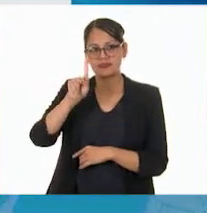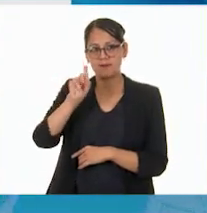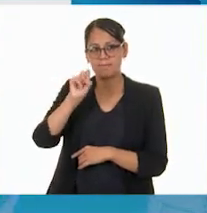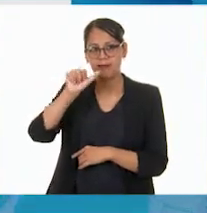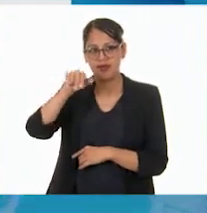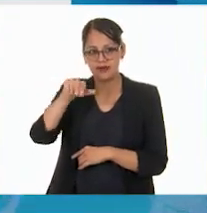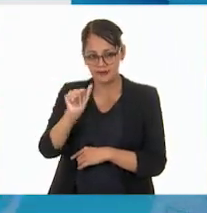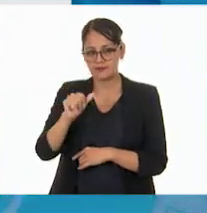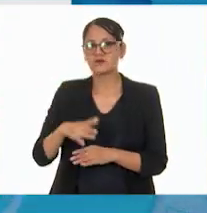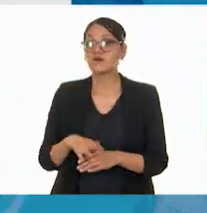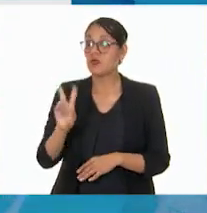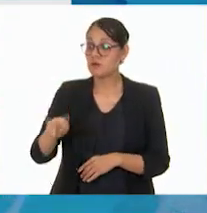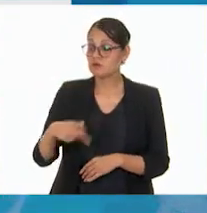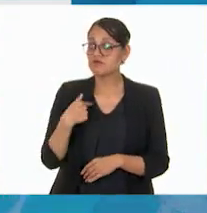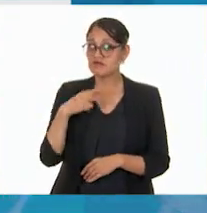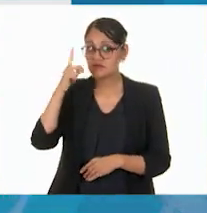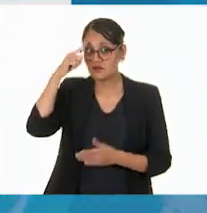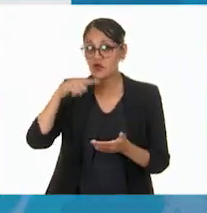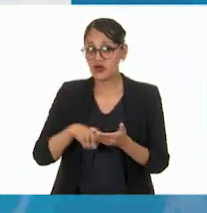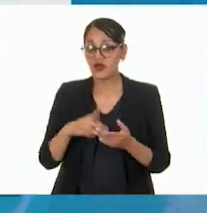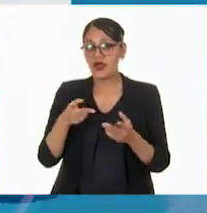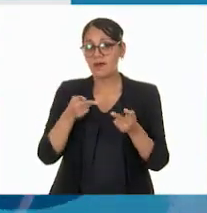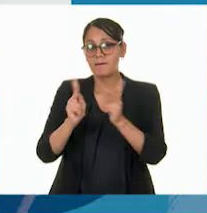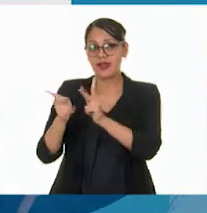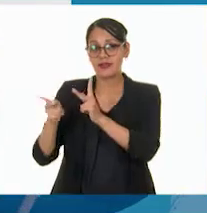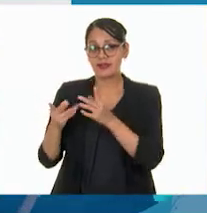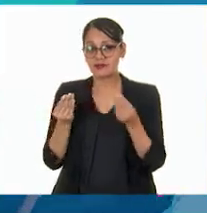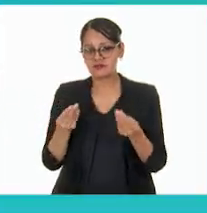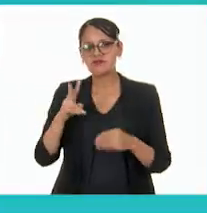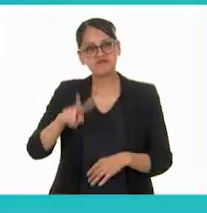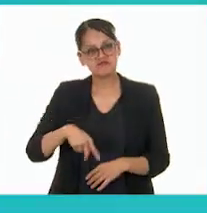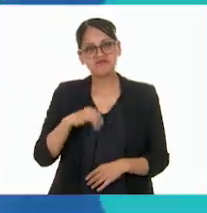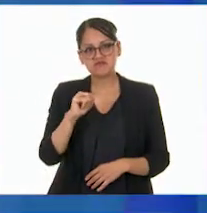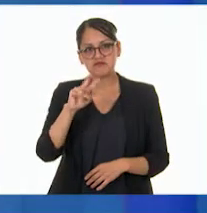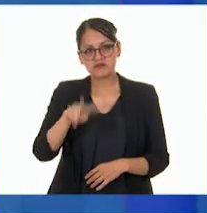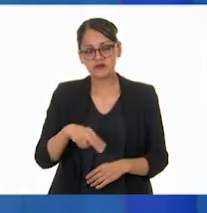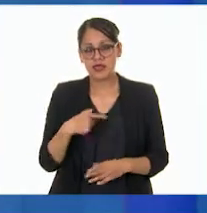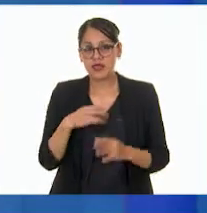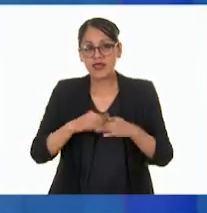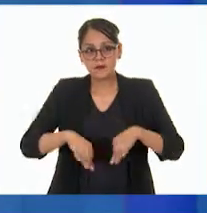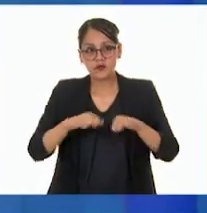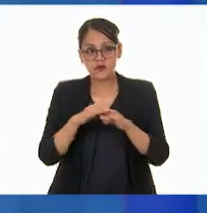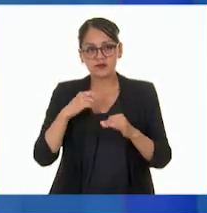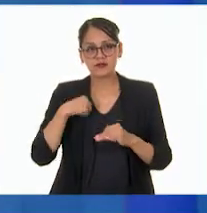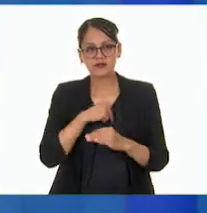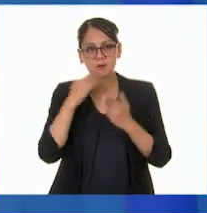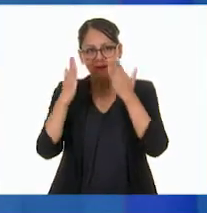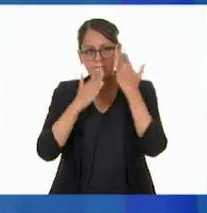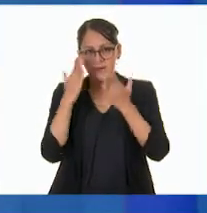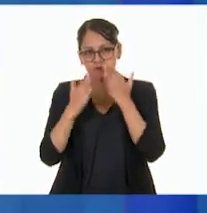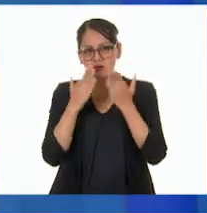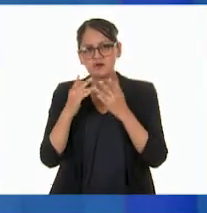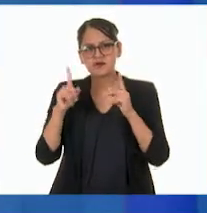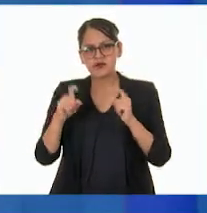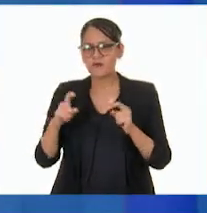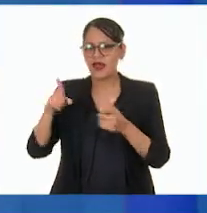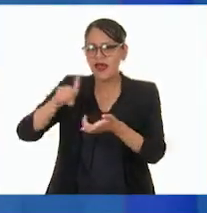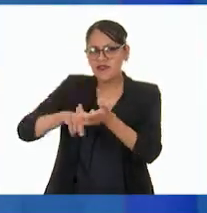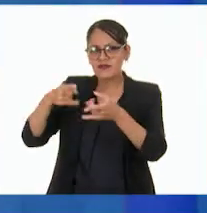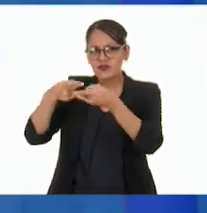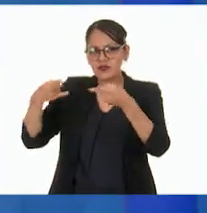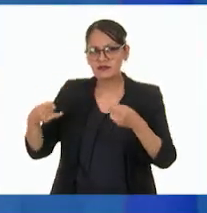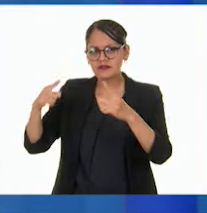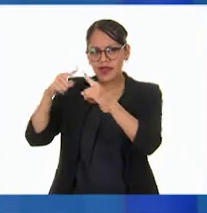pues suena a que sí habrá mucho de qué hablar. Sin duda. La importancia de estudiar a la Iglesia se debe a que